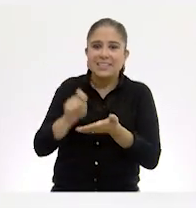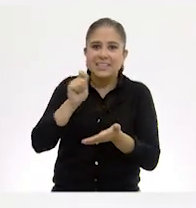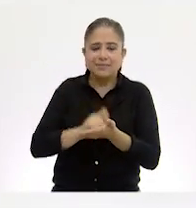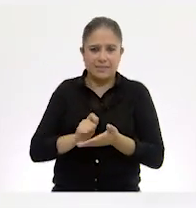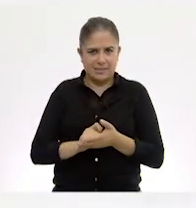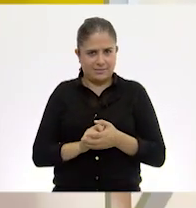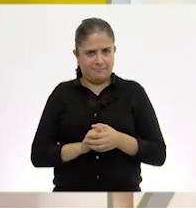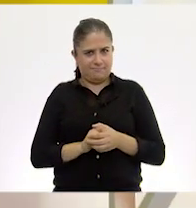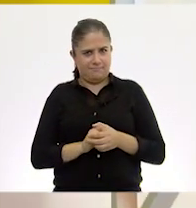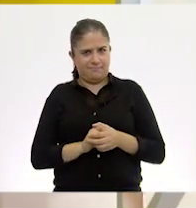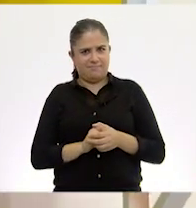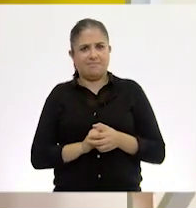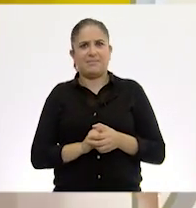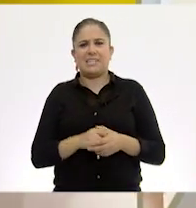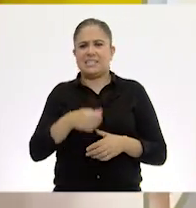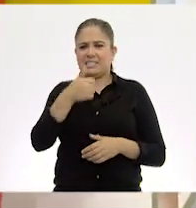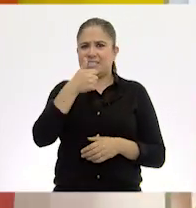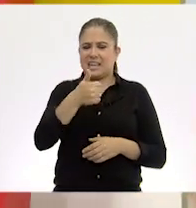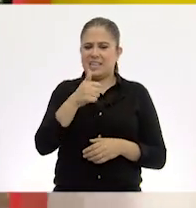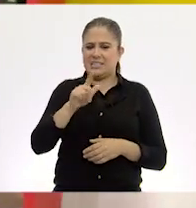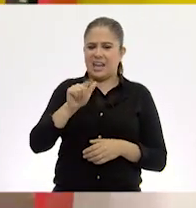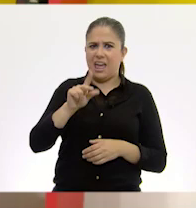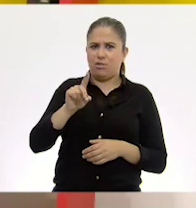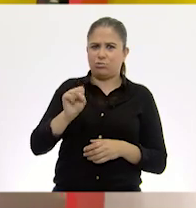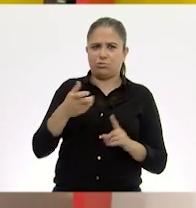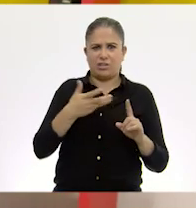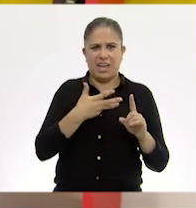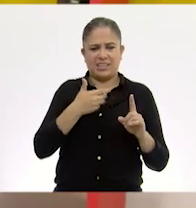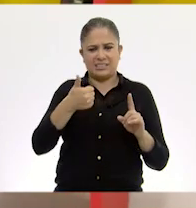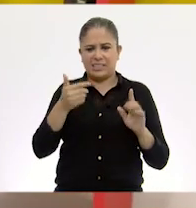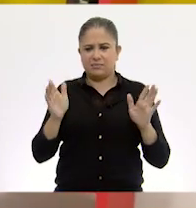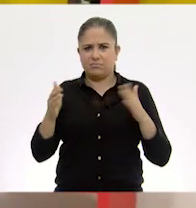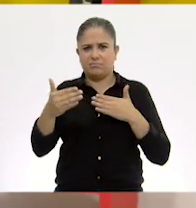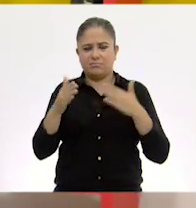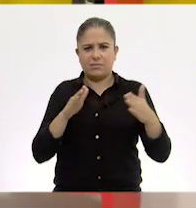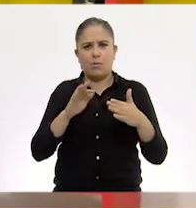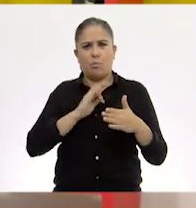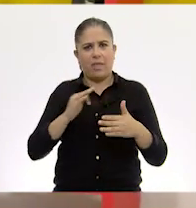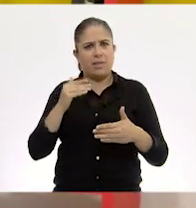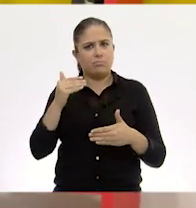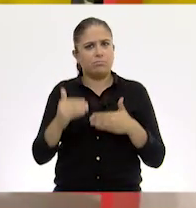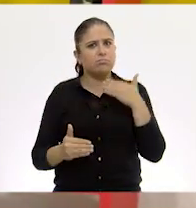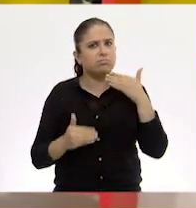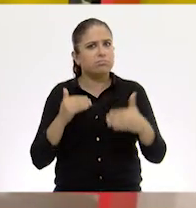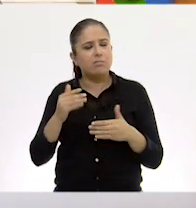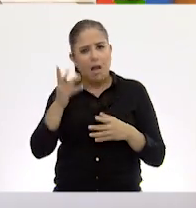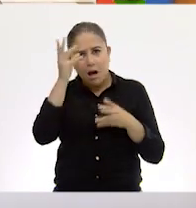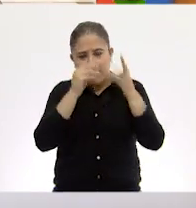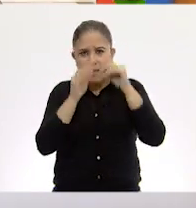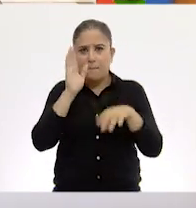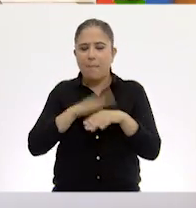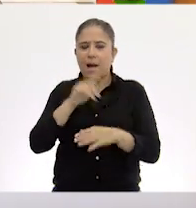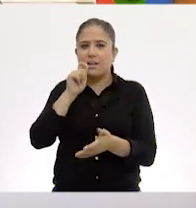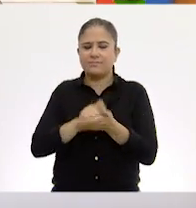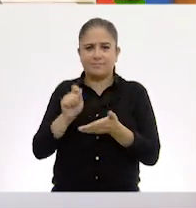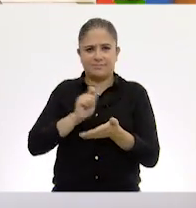Ay, qué enigmático. 6 lados. Tengo 6 lados. Con suerte avanzas o aprendes más a escribir.